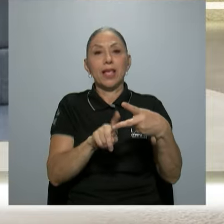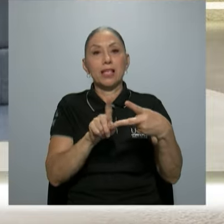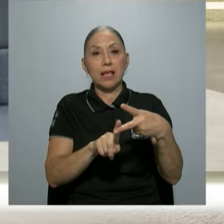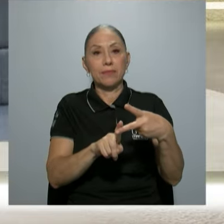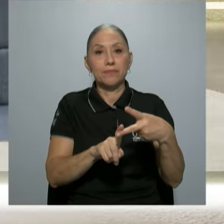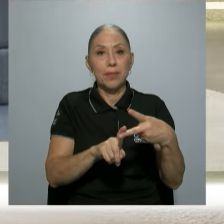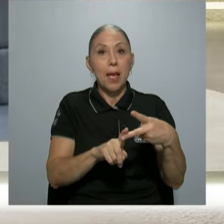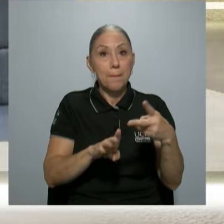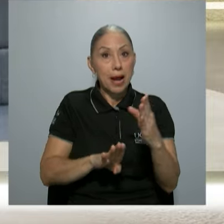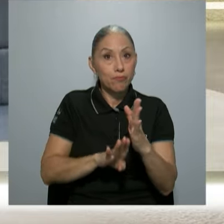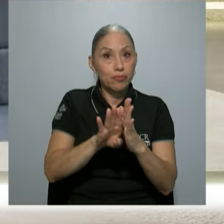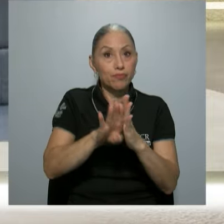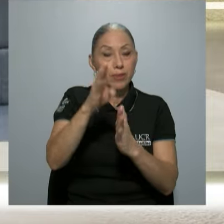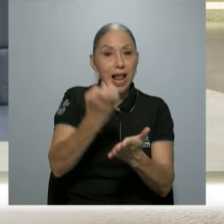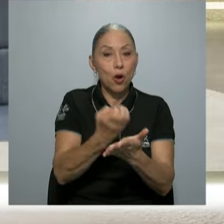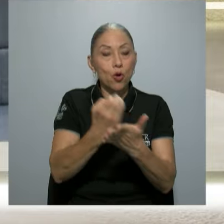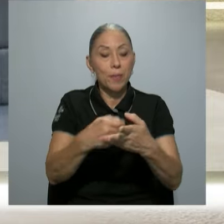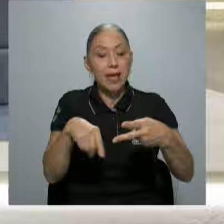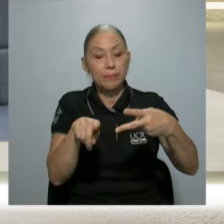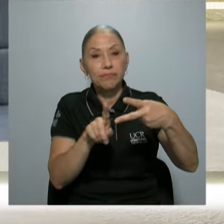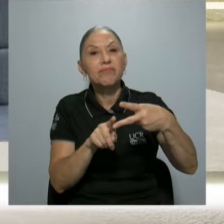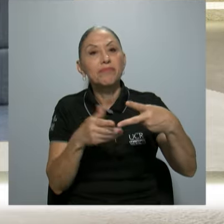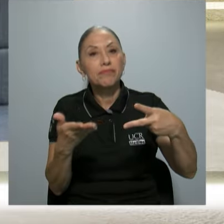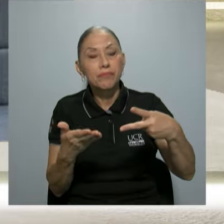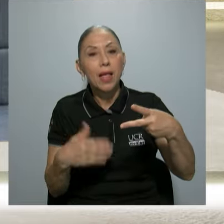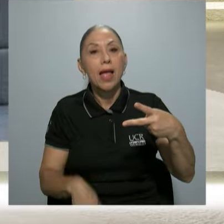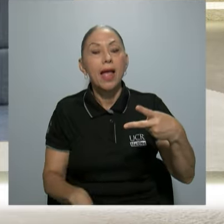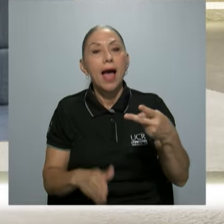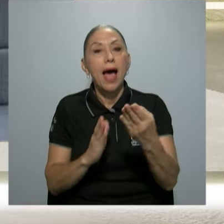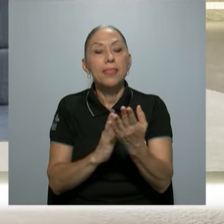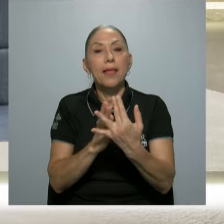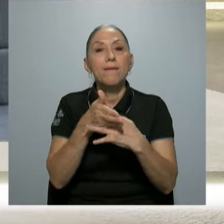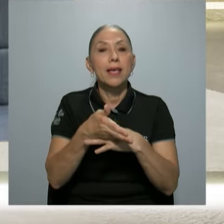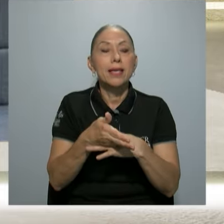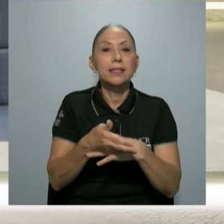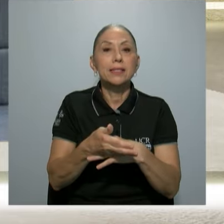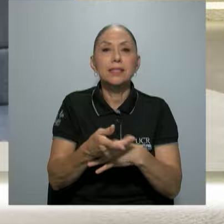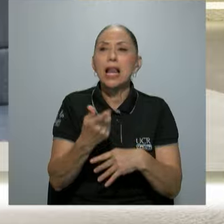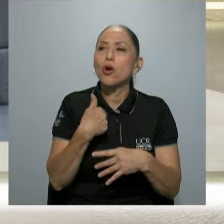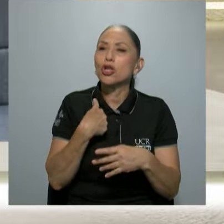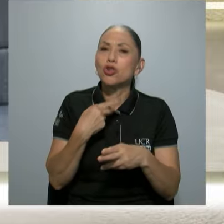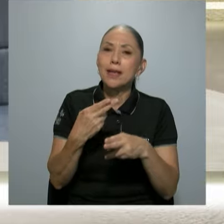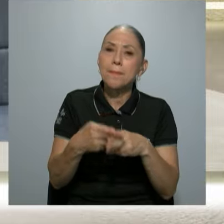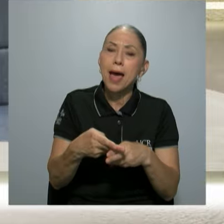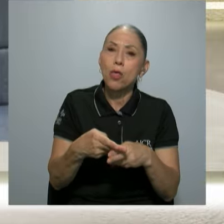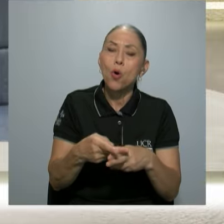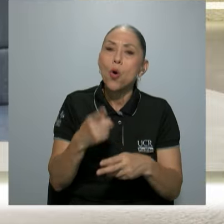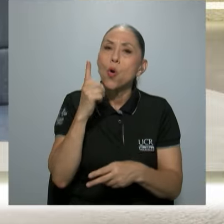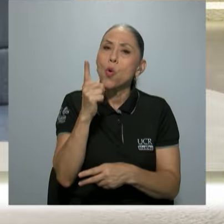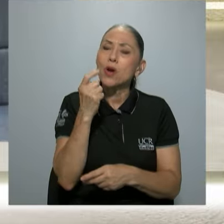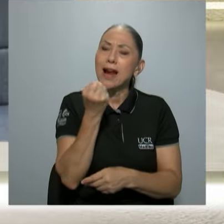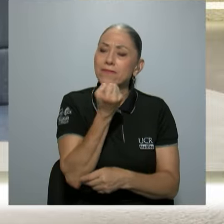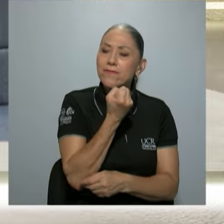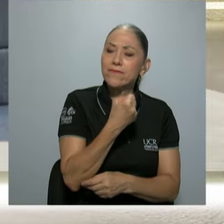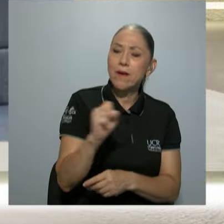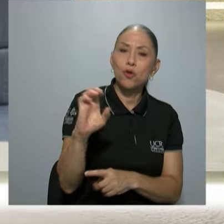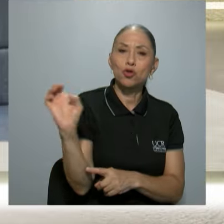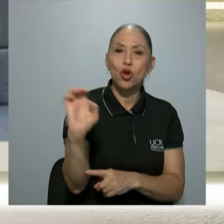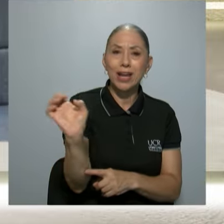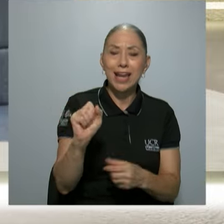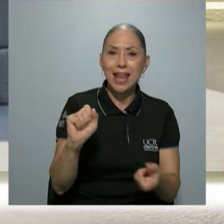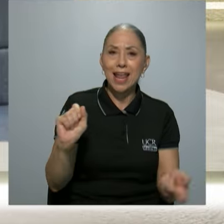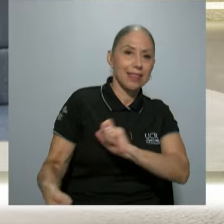hacer crecer la economía es a través de lo que yo he llamado una revolución energética. Laura,